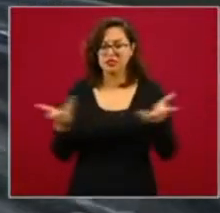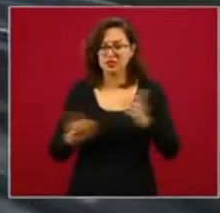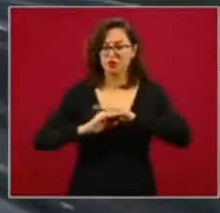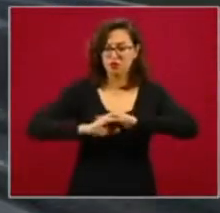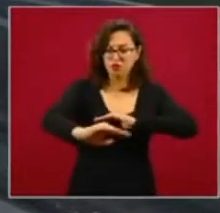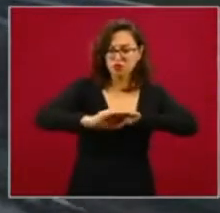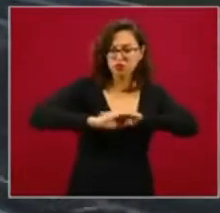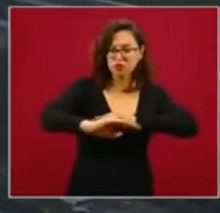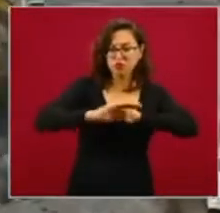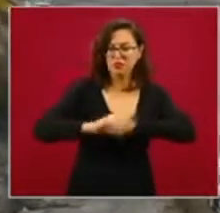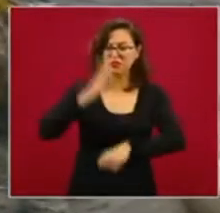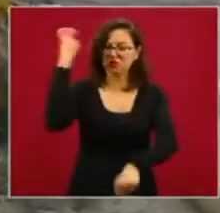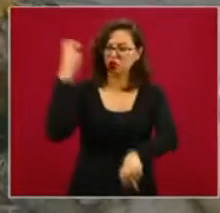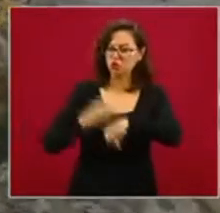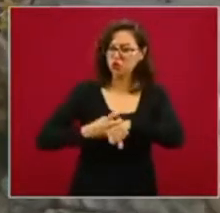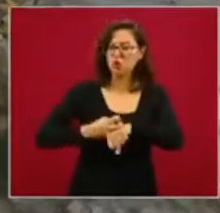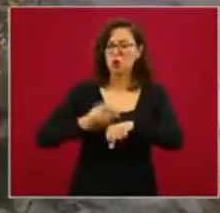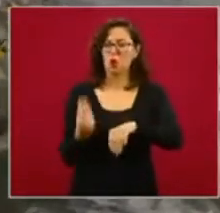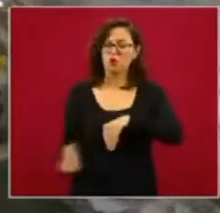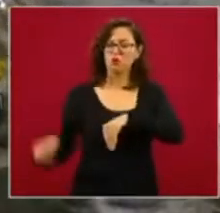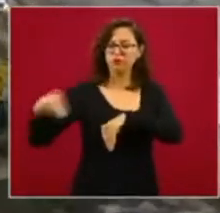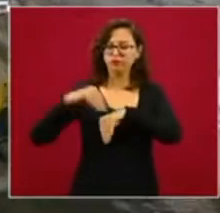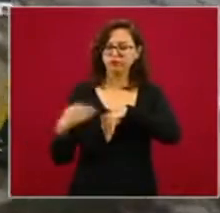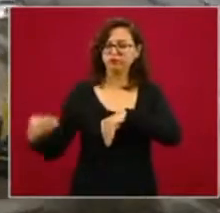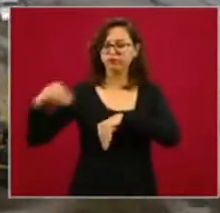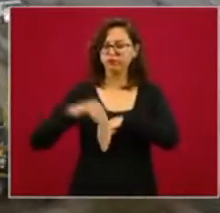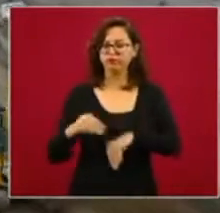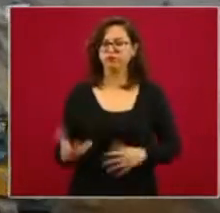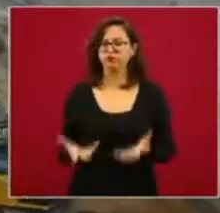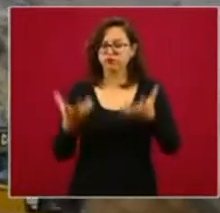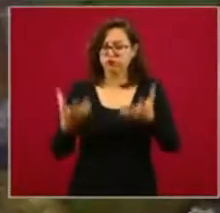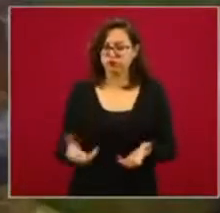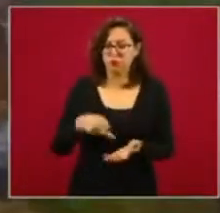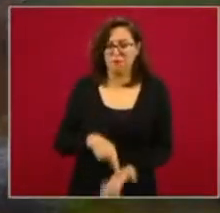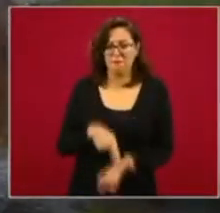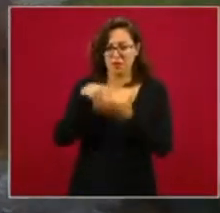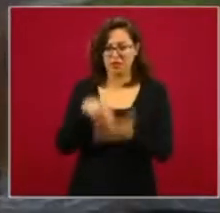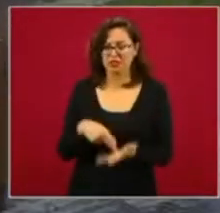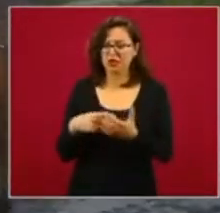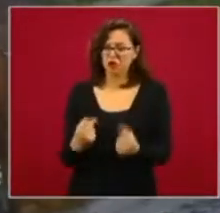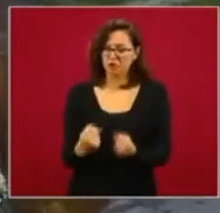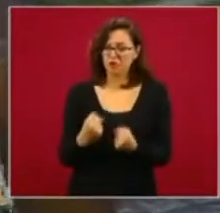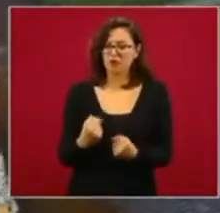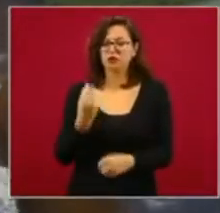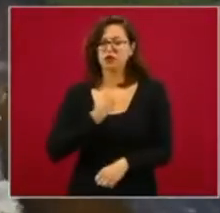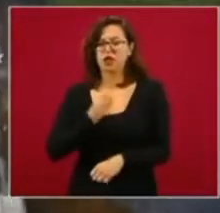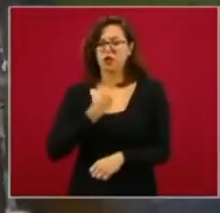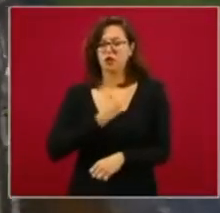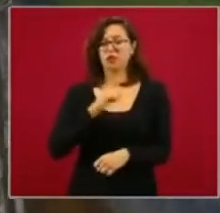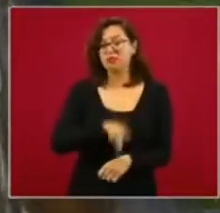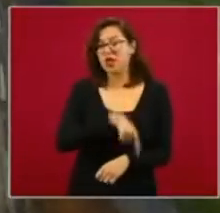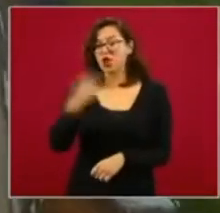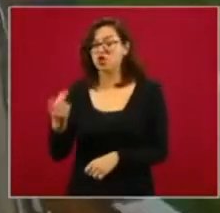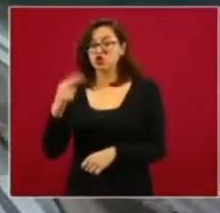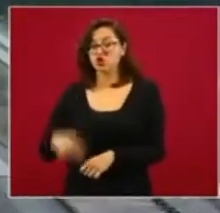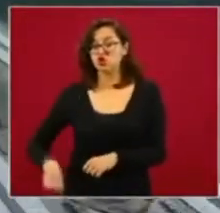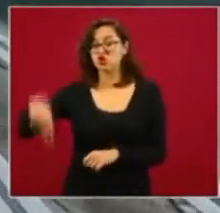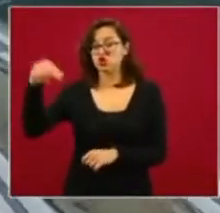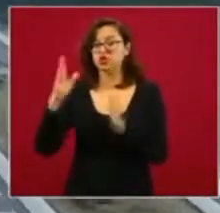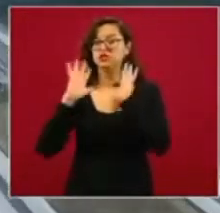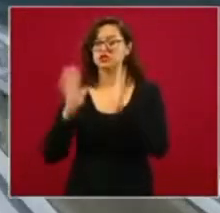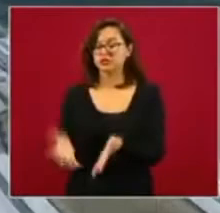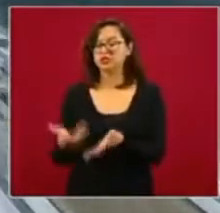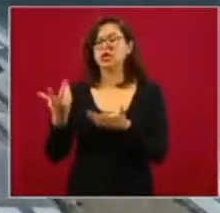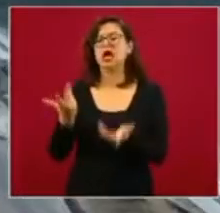terraplén mejoradas con cemento para incrementar sus propiedades de capacidad de carga, mientras que en la pista norte se efectúa el tendido de la capa con